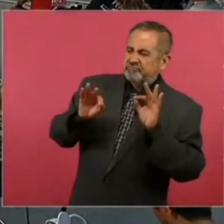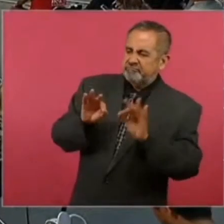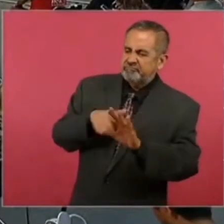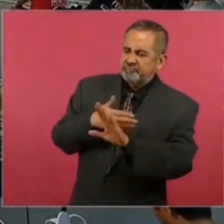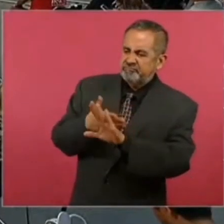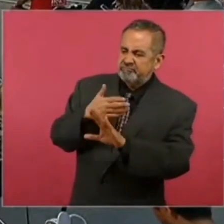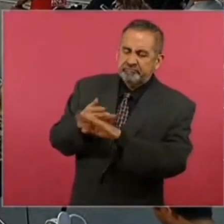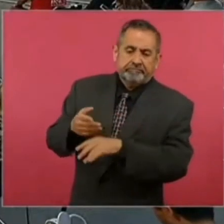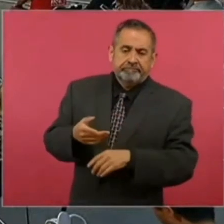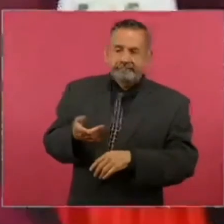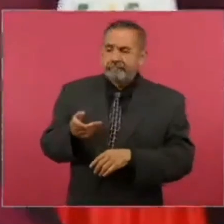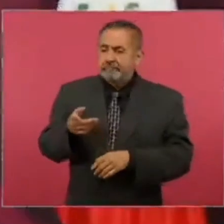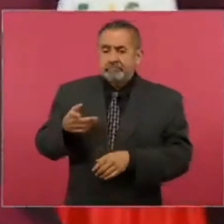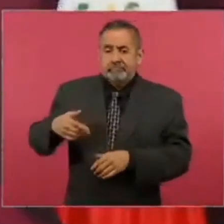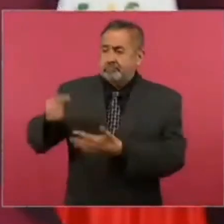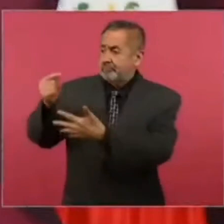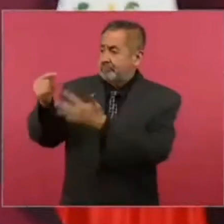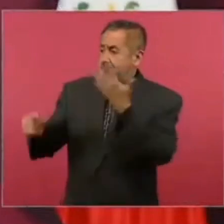de